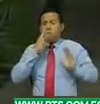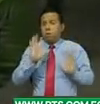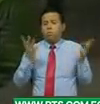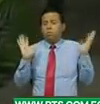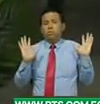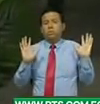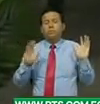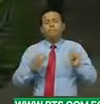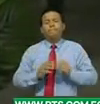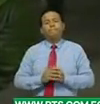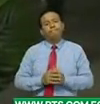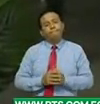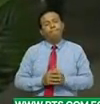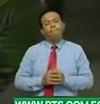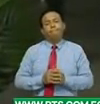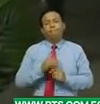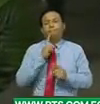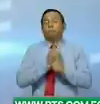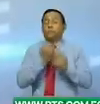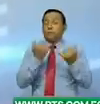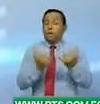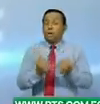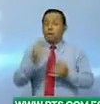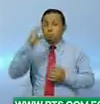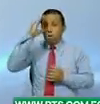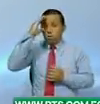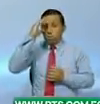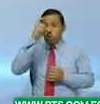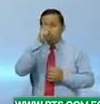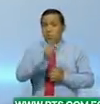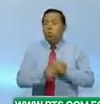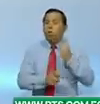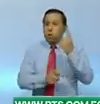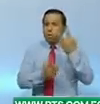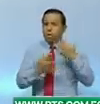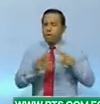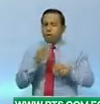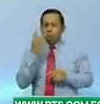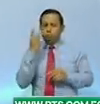una persona sospechosa en este caso, que ya está siendo